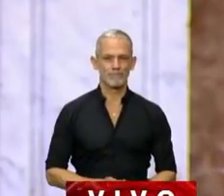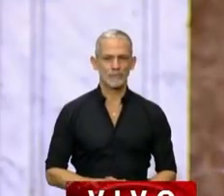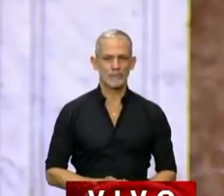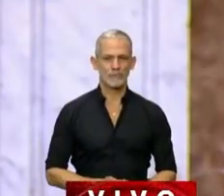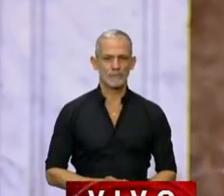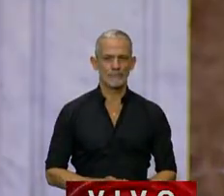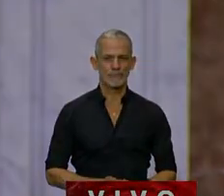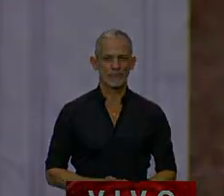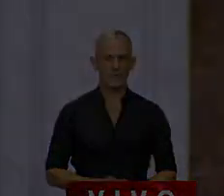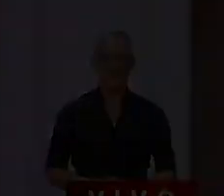Gracias, diputado.